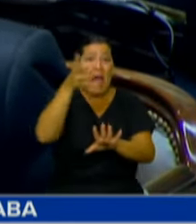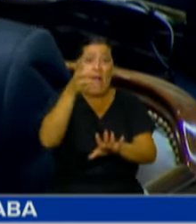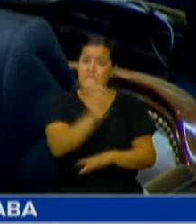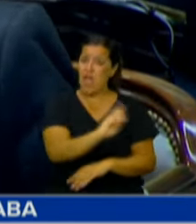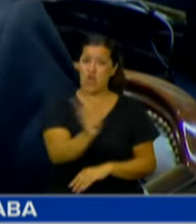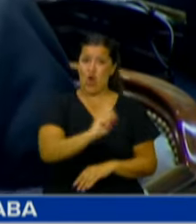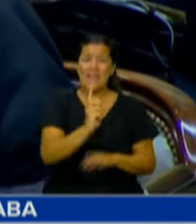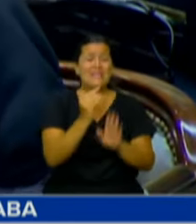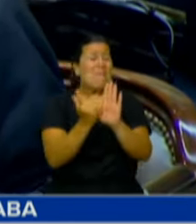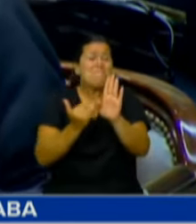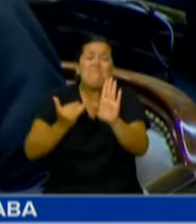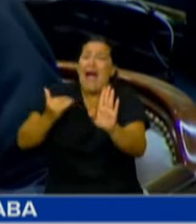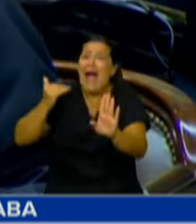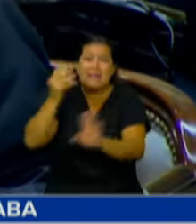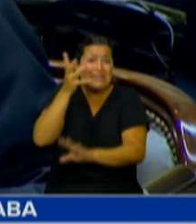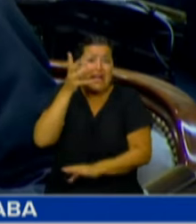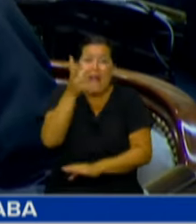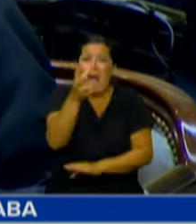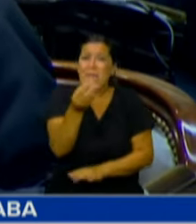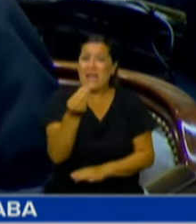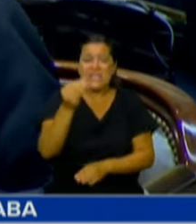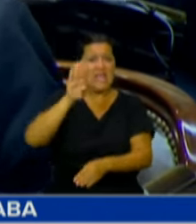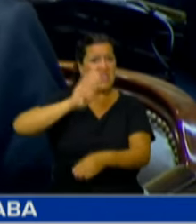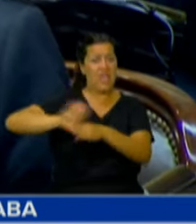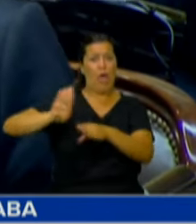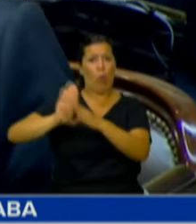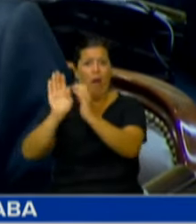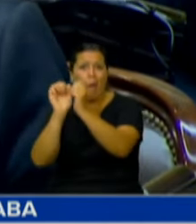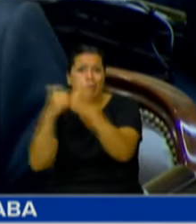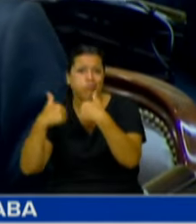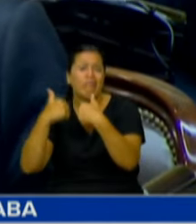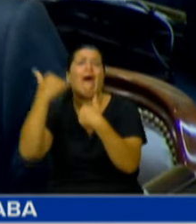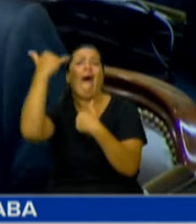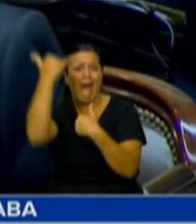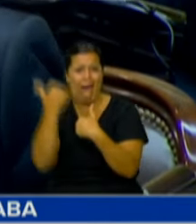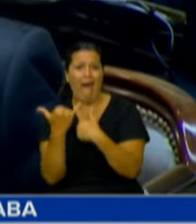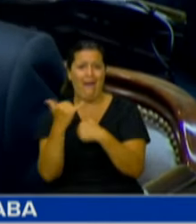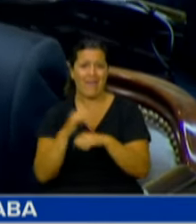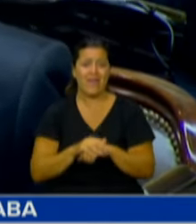se han retirado incluso hasta el impuesto país es lo que le llama la atención a